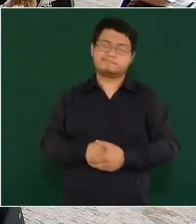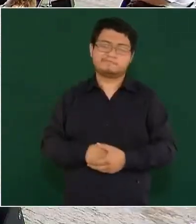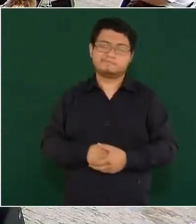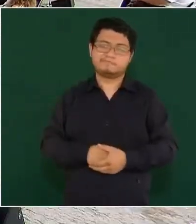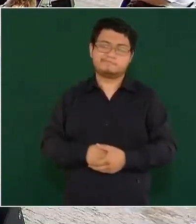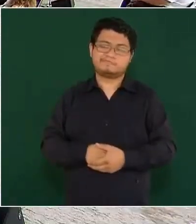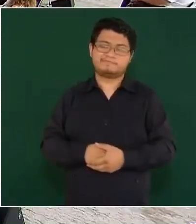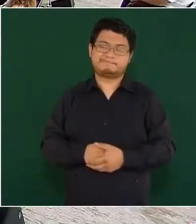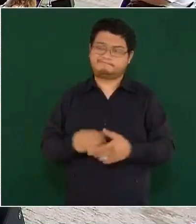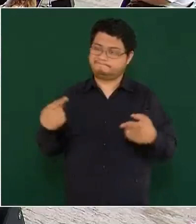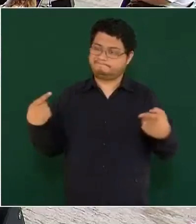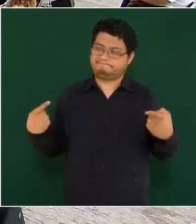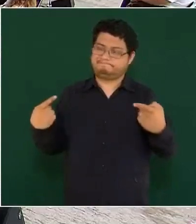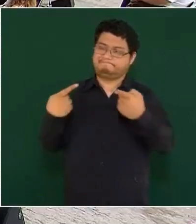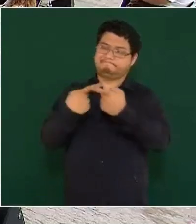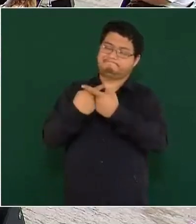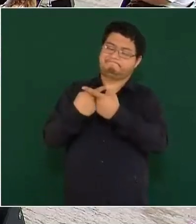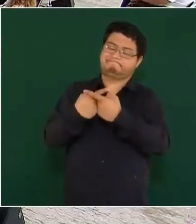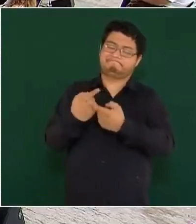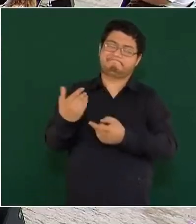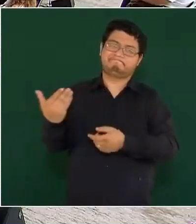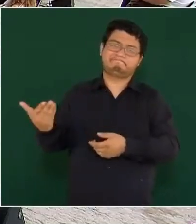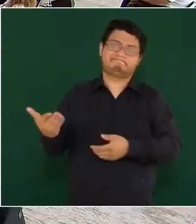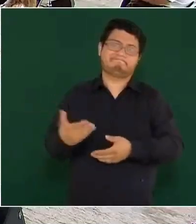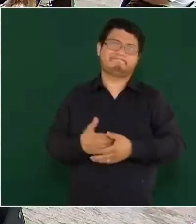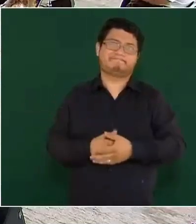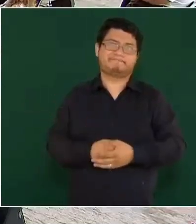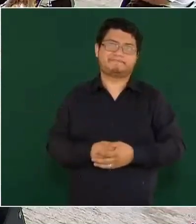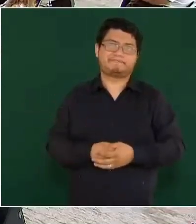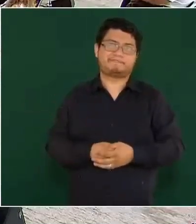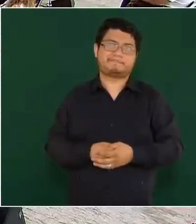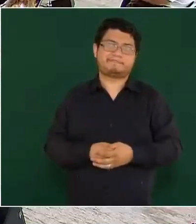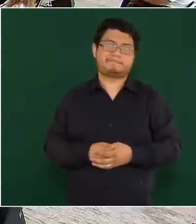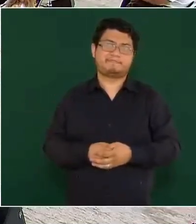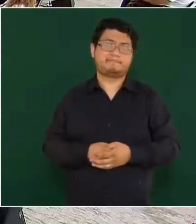de manera muy